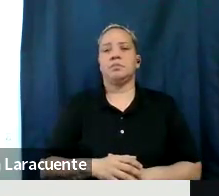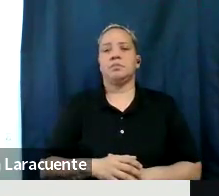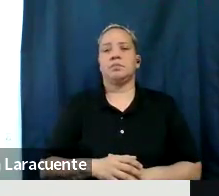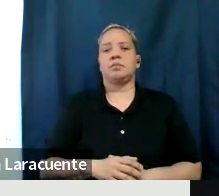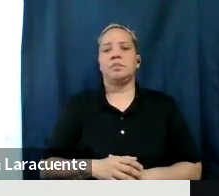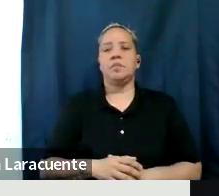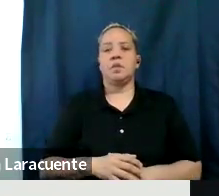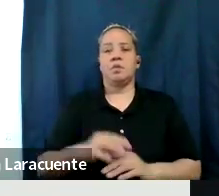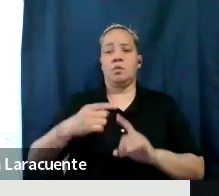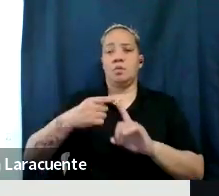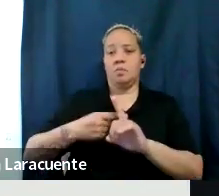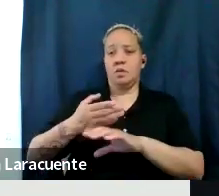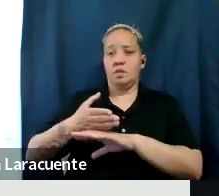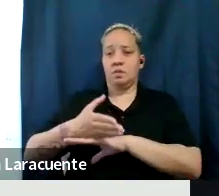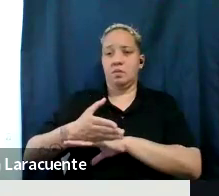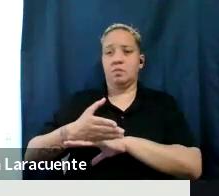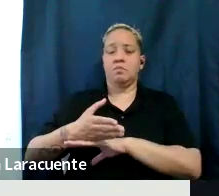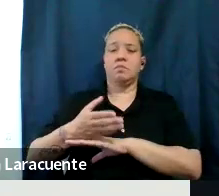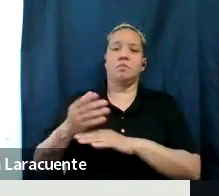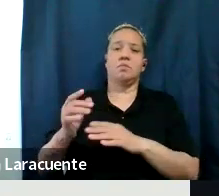un mes después de iniciada la guerra.